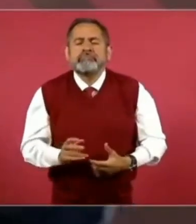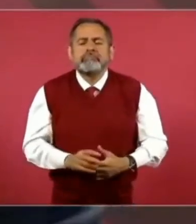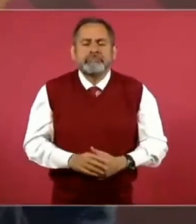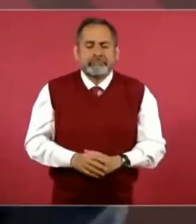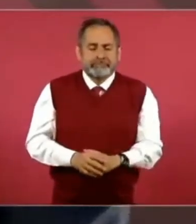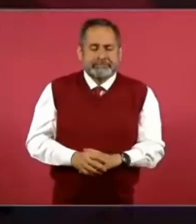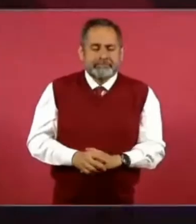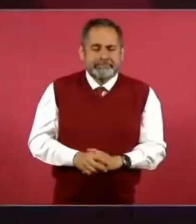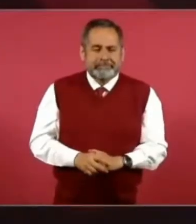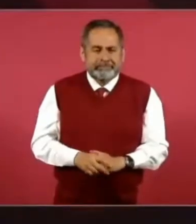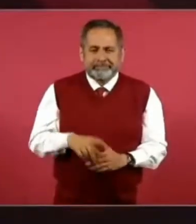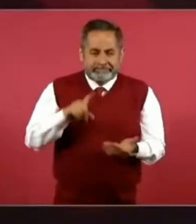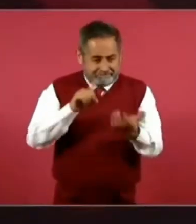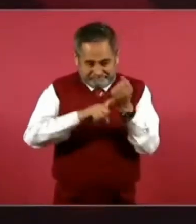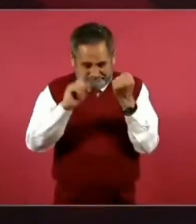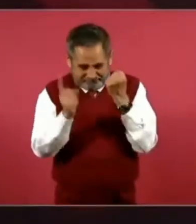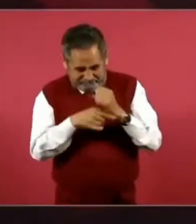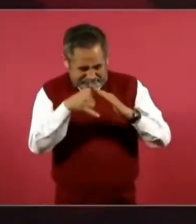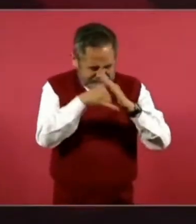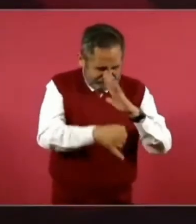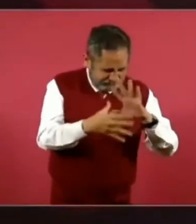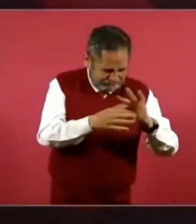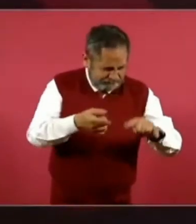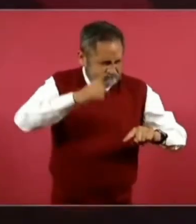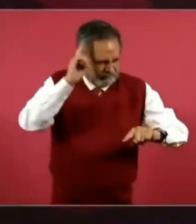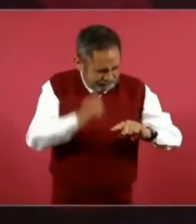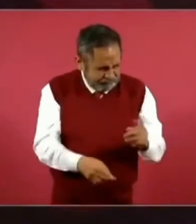Porque eso no es ir al fondo, ¿eh?